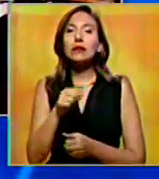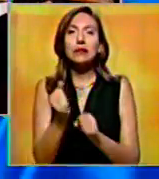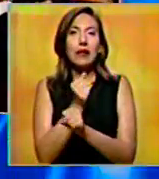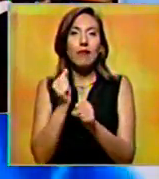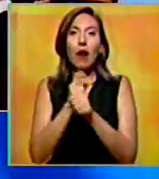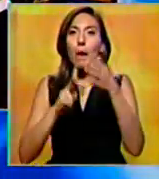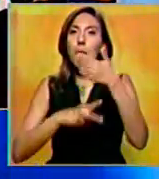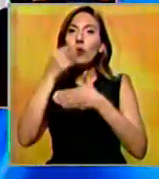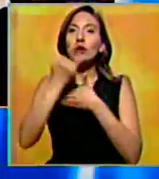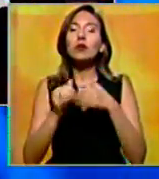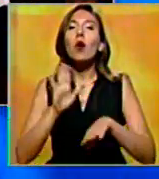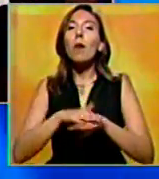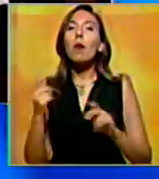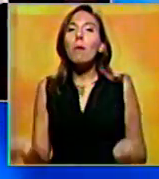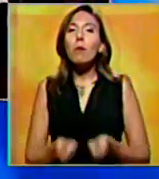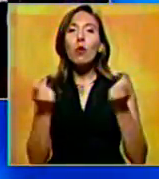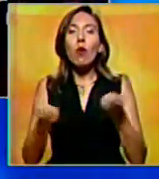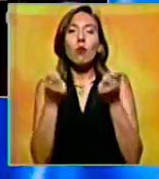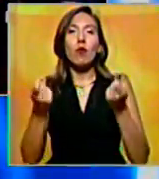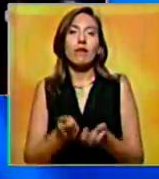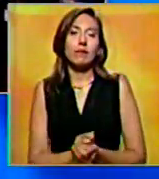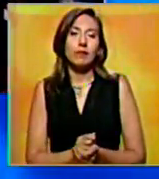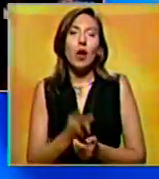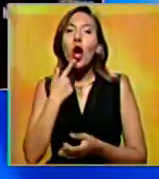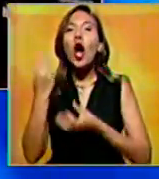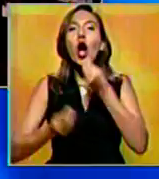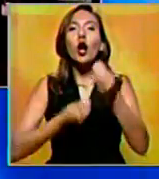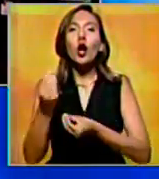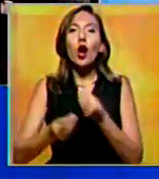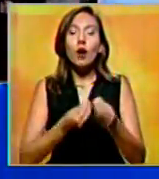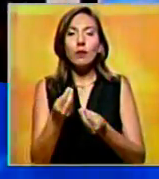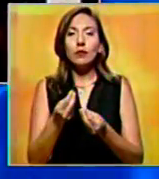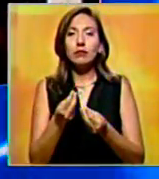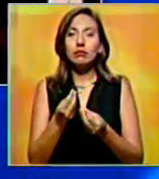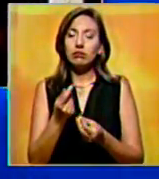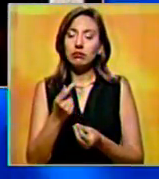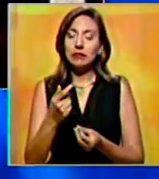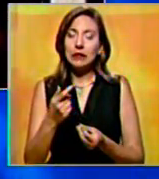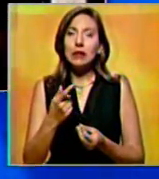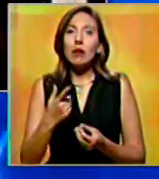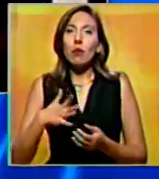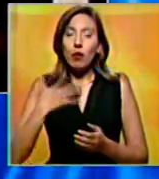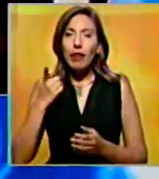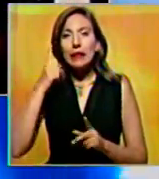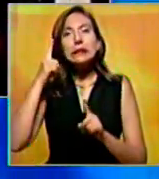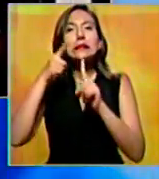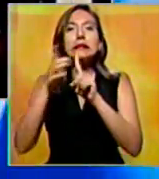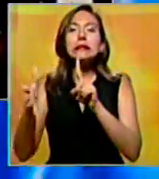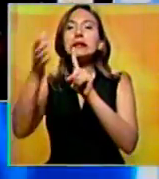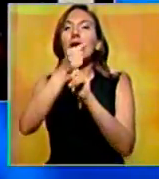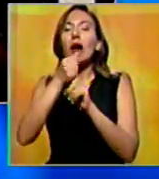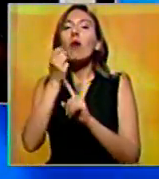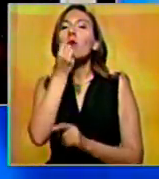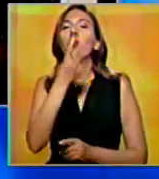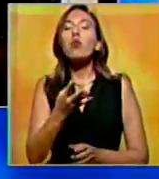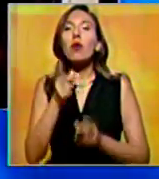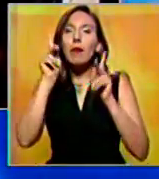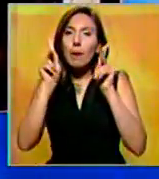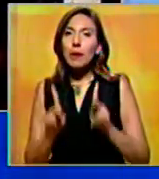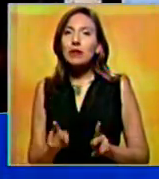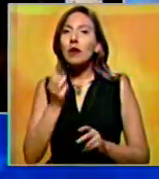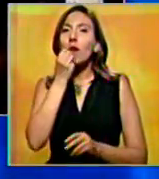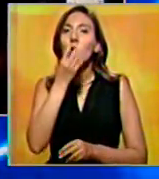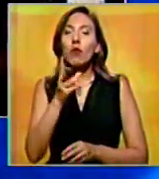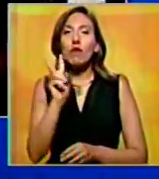porque promueve el cómo se puede lograr ser un buen ciudadano". Y comparte historias alentadoras de personas